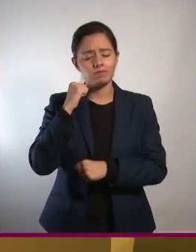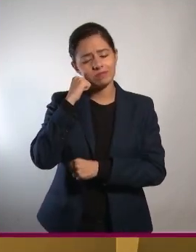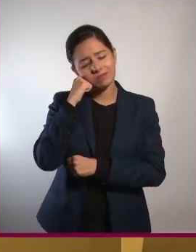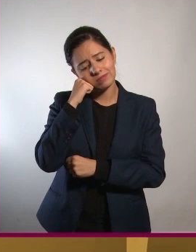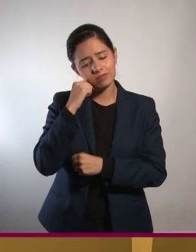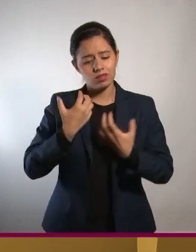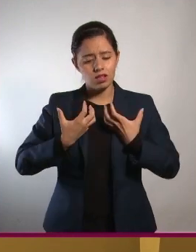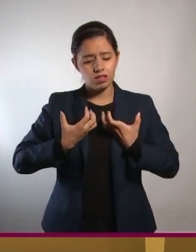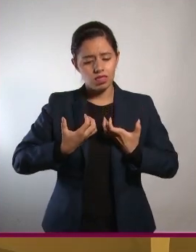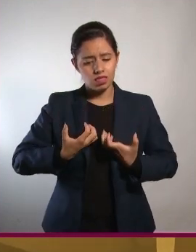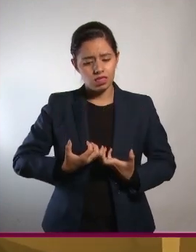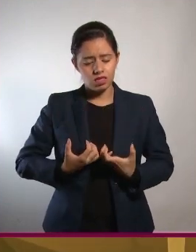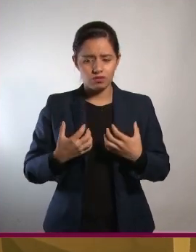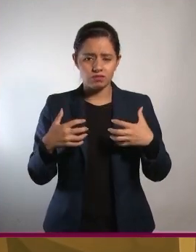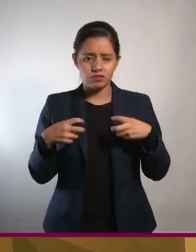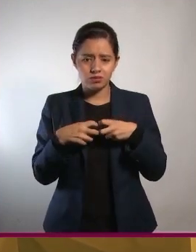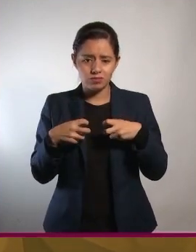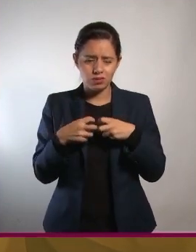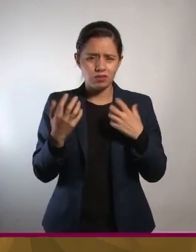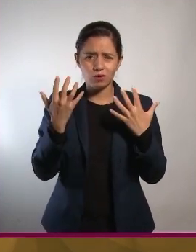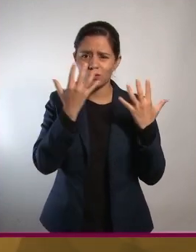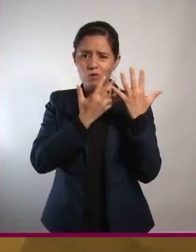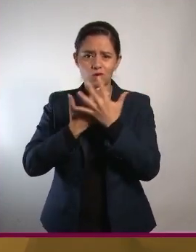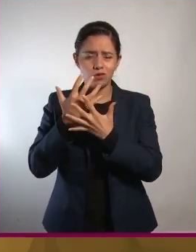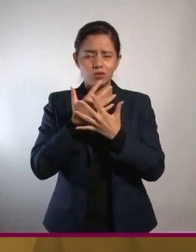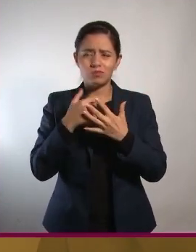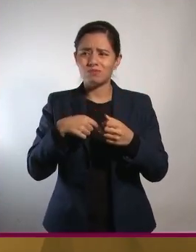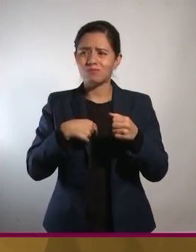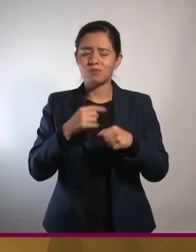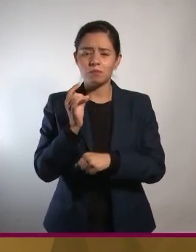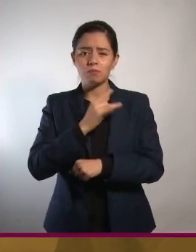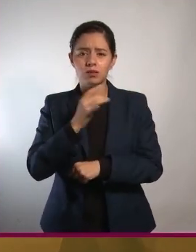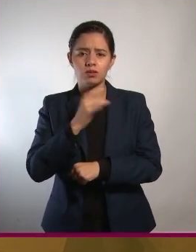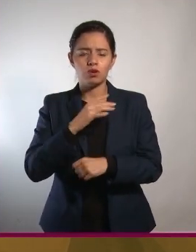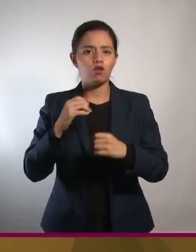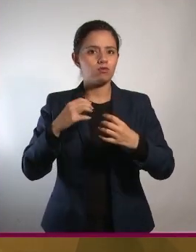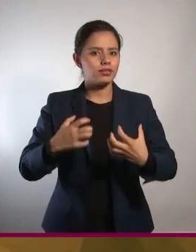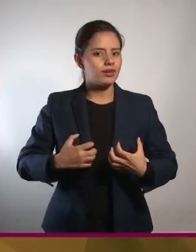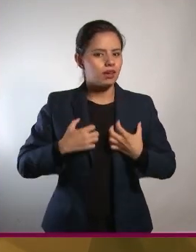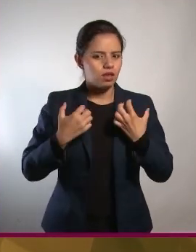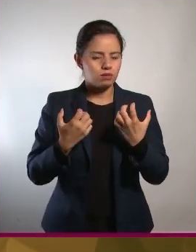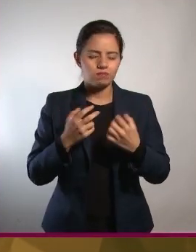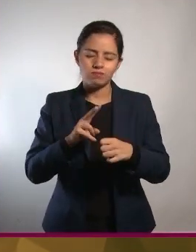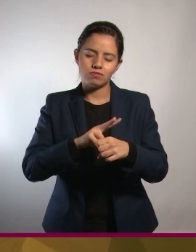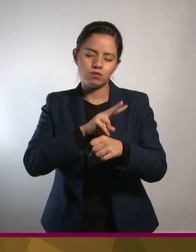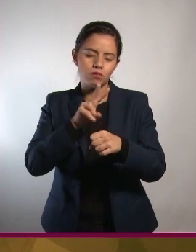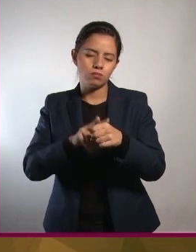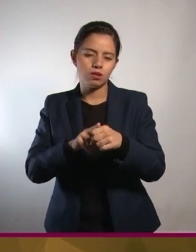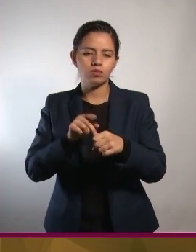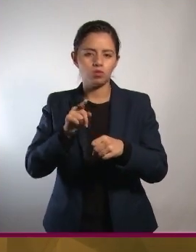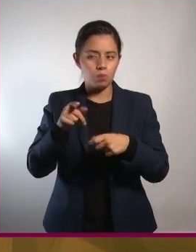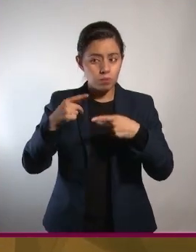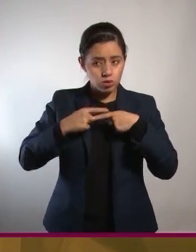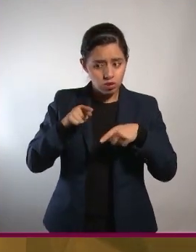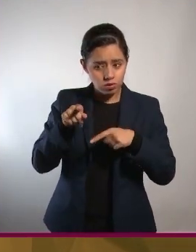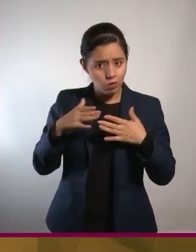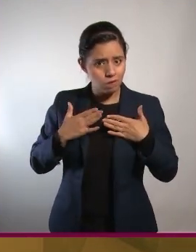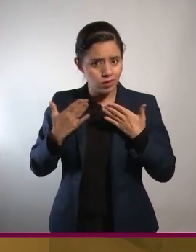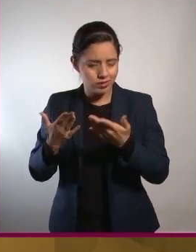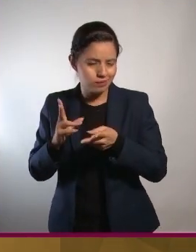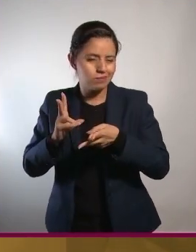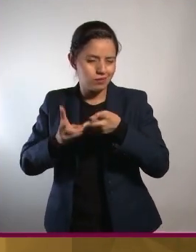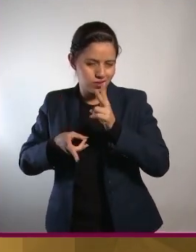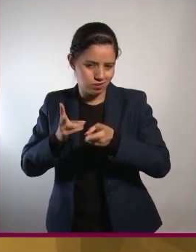estresado, confundido, asustado o enojado durante una crisis. Así que hable con personas de su confianza. Puede